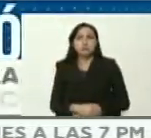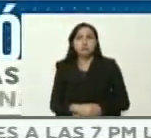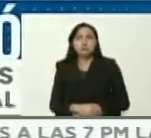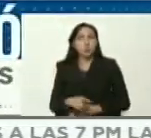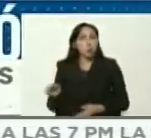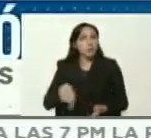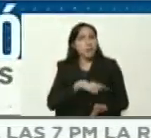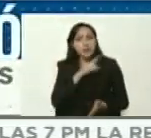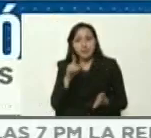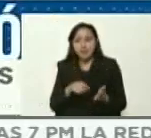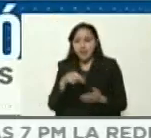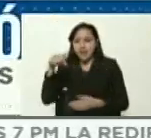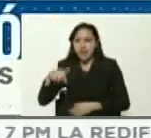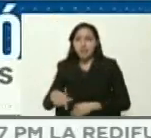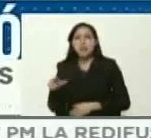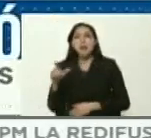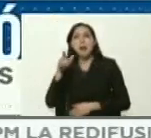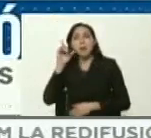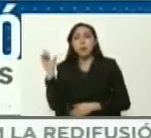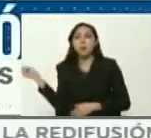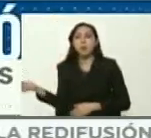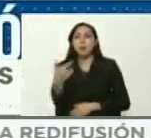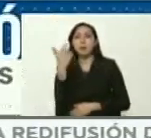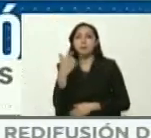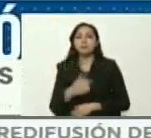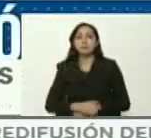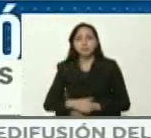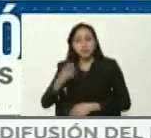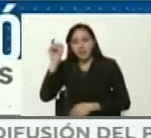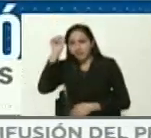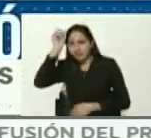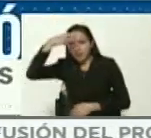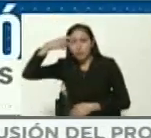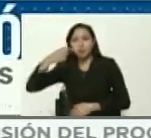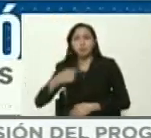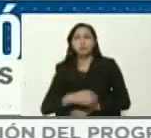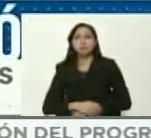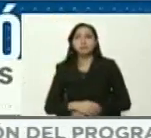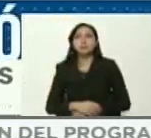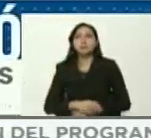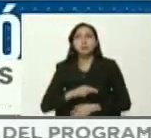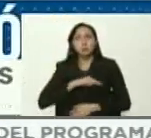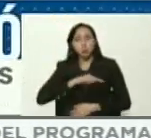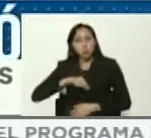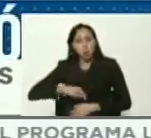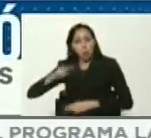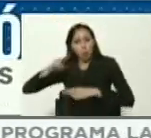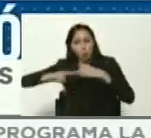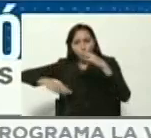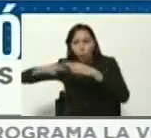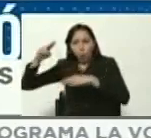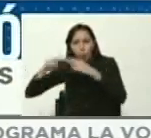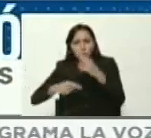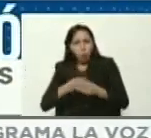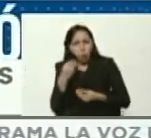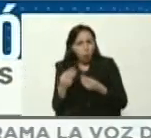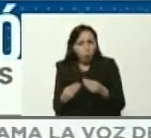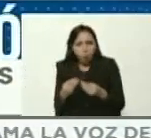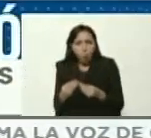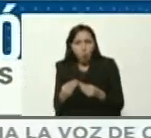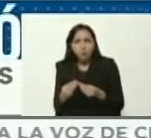absoluta en nuestro pueblo. Nuestro pueblo es sabio. Y hemos ido construyendo y